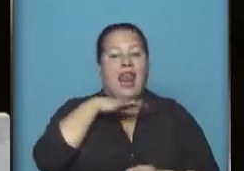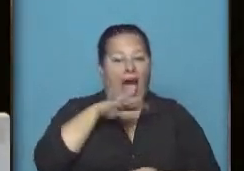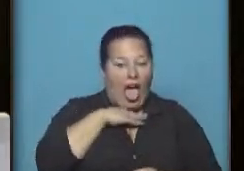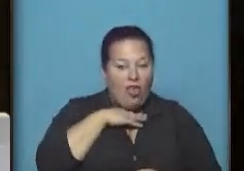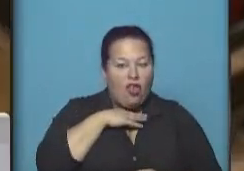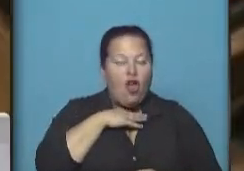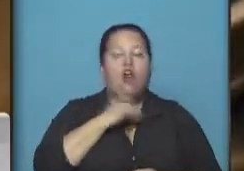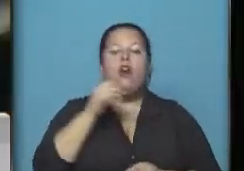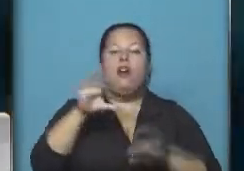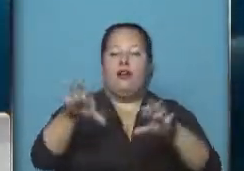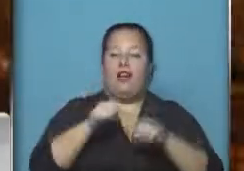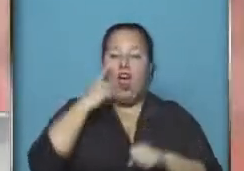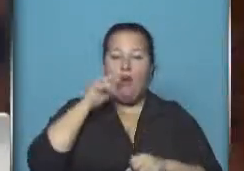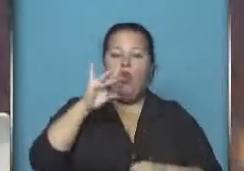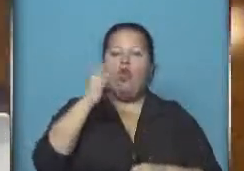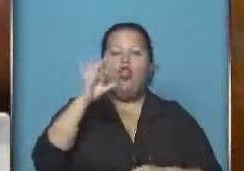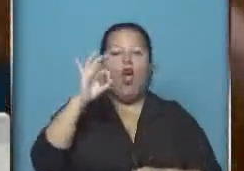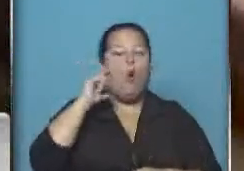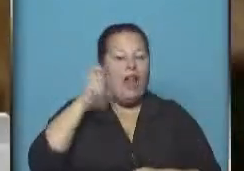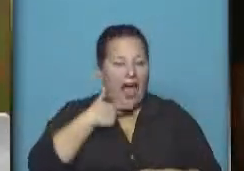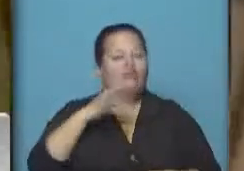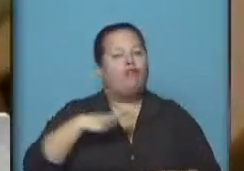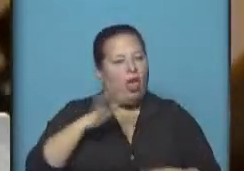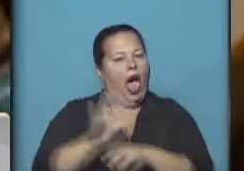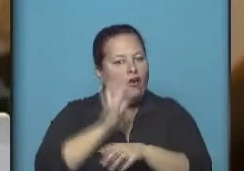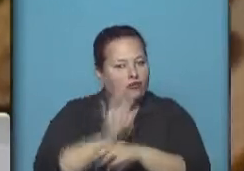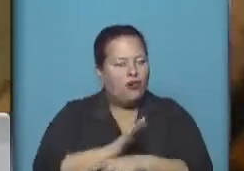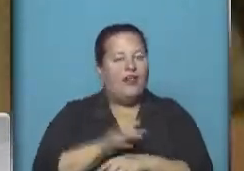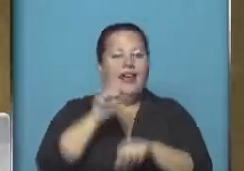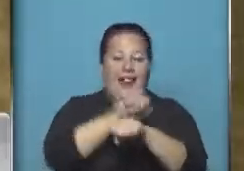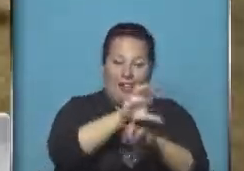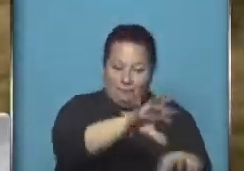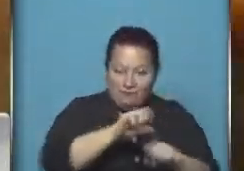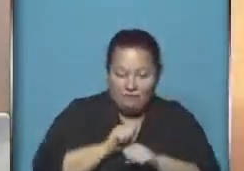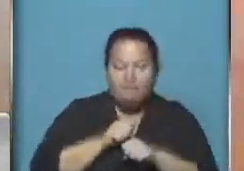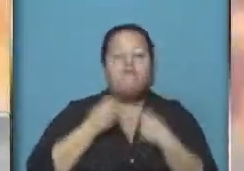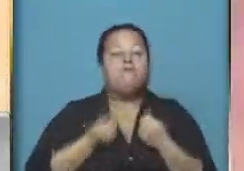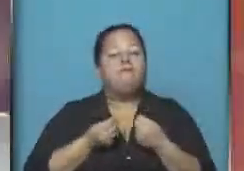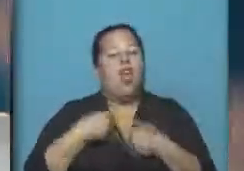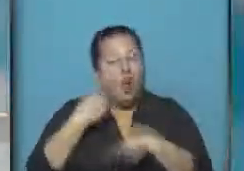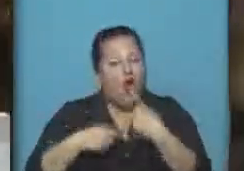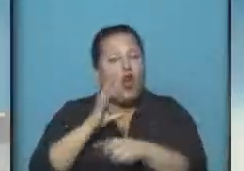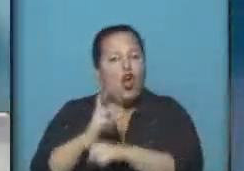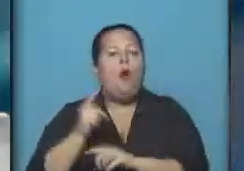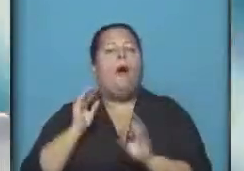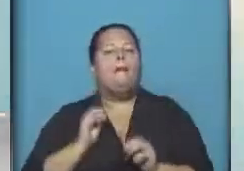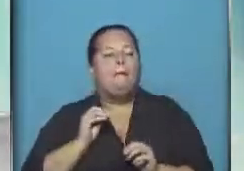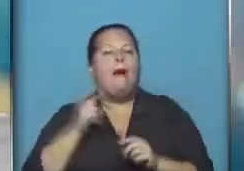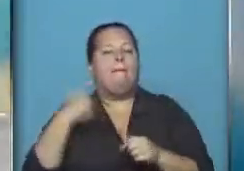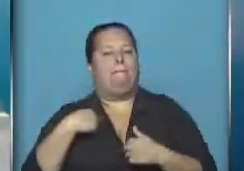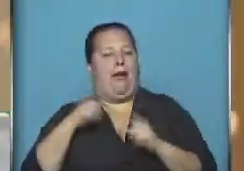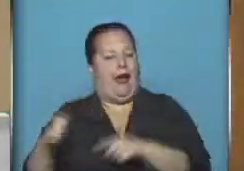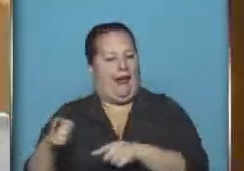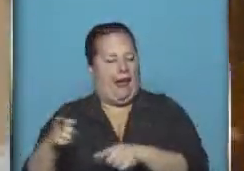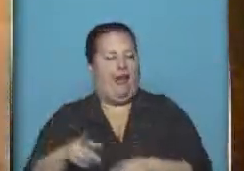es sacado por Michael Douglas, y Michael Douglas sigue actuando, de la cárcel y le propone seguir robando, pero en este caso para él. Y